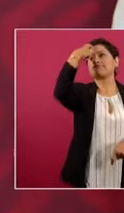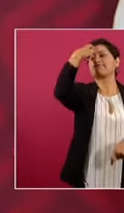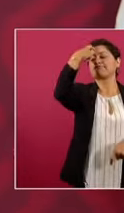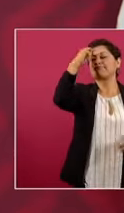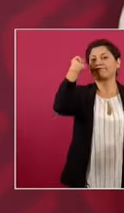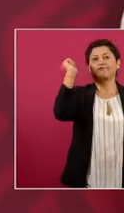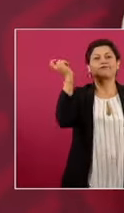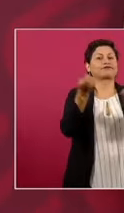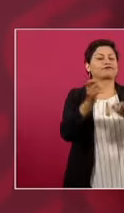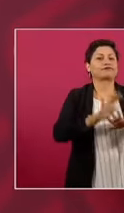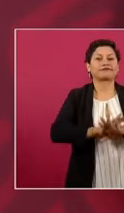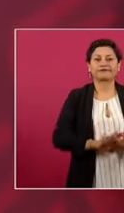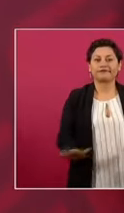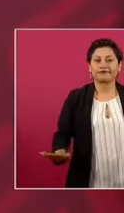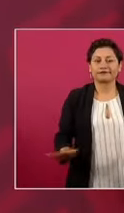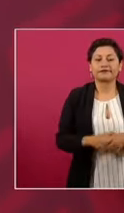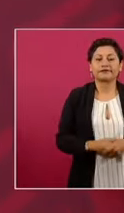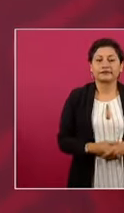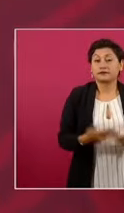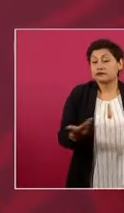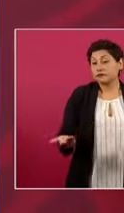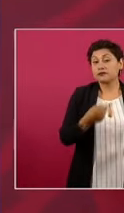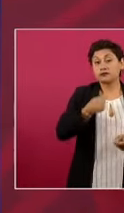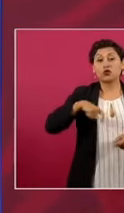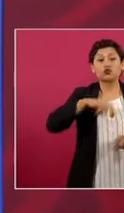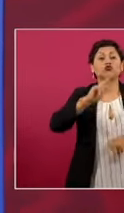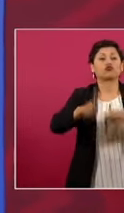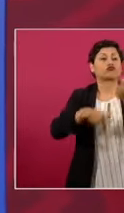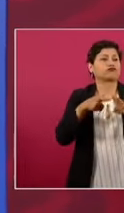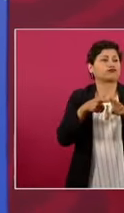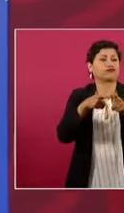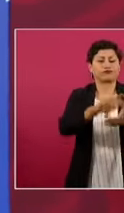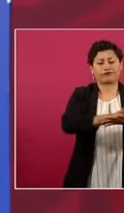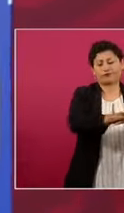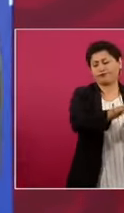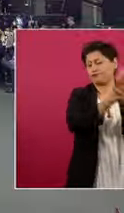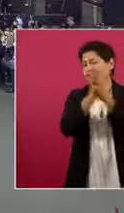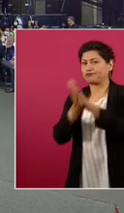y vamos adelante en la transformación.